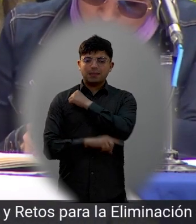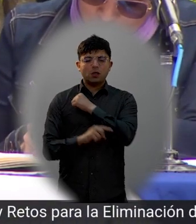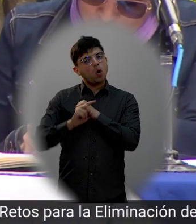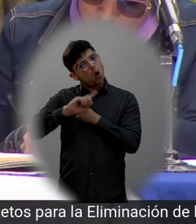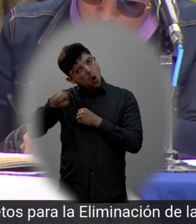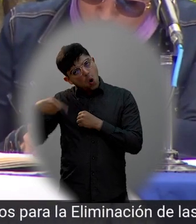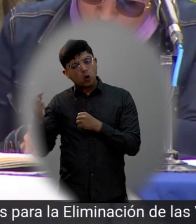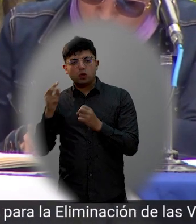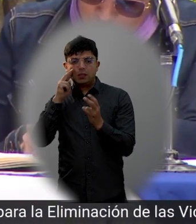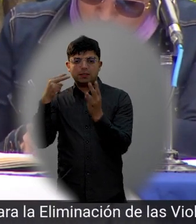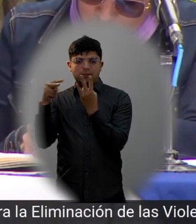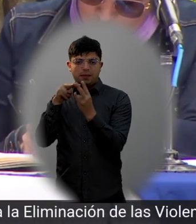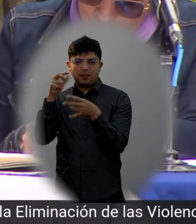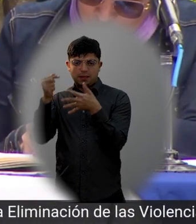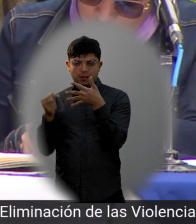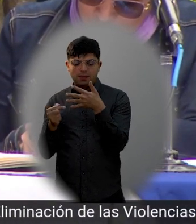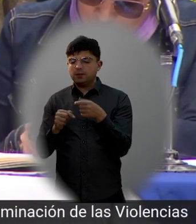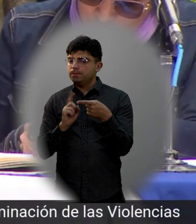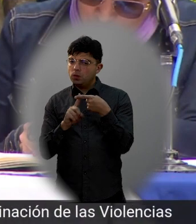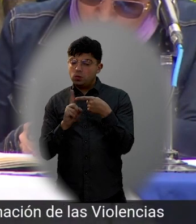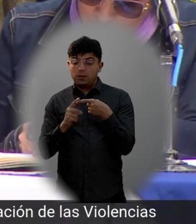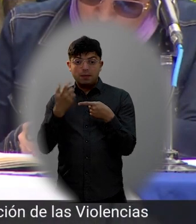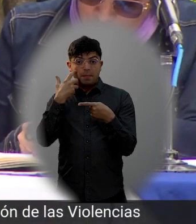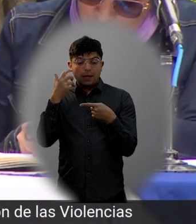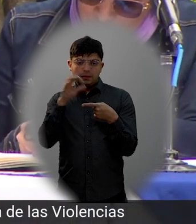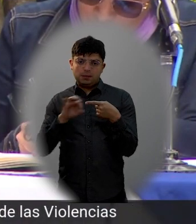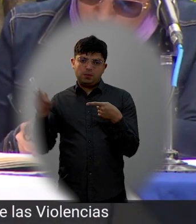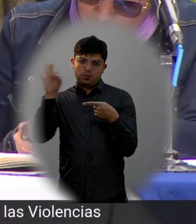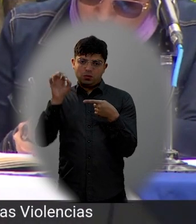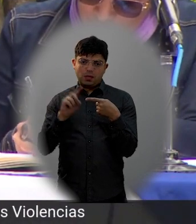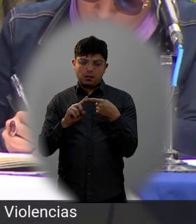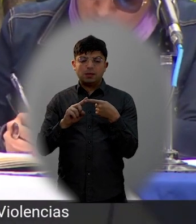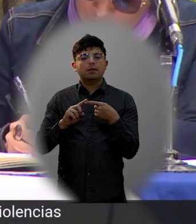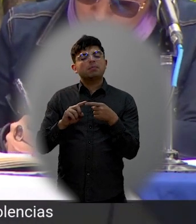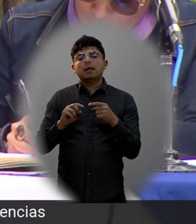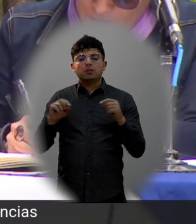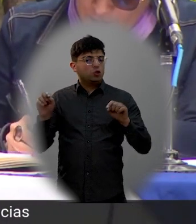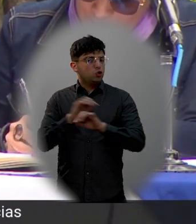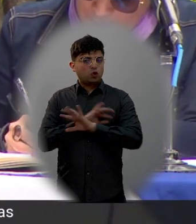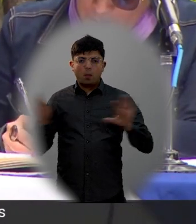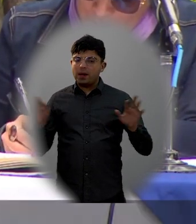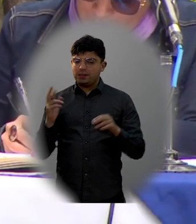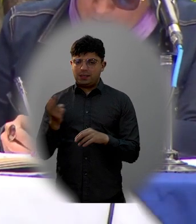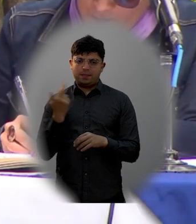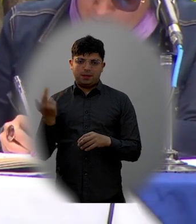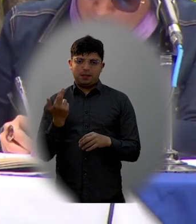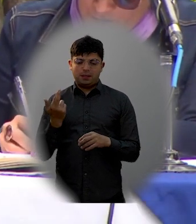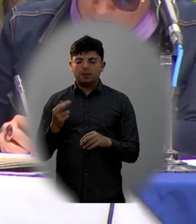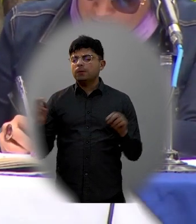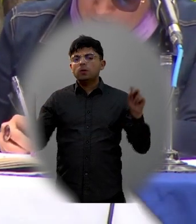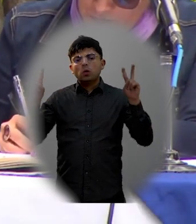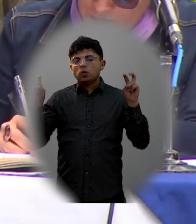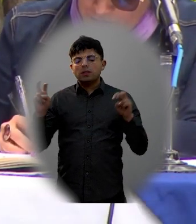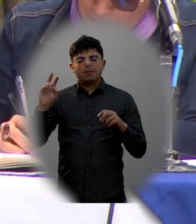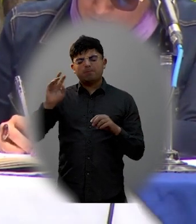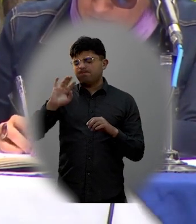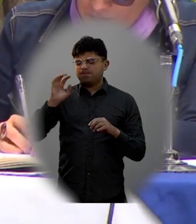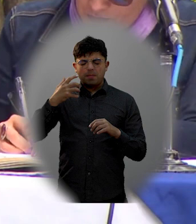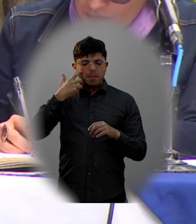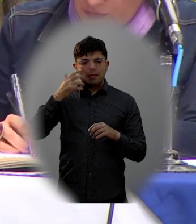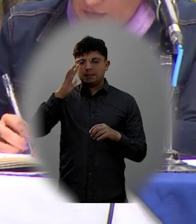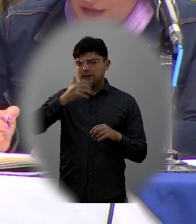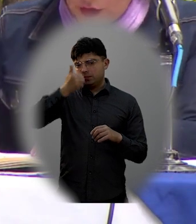otro tipo de expectativas. Una, la más importante, que esto no vuelva a ocurrir. Uno de los temas fundamentales de